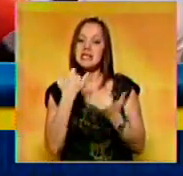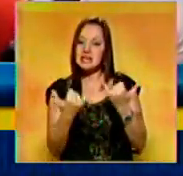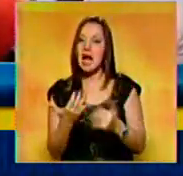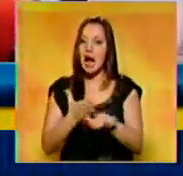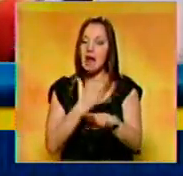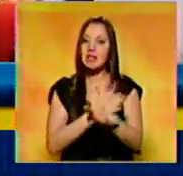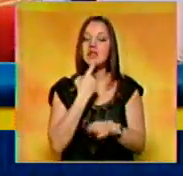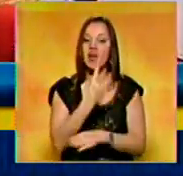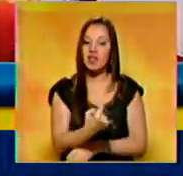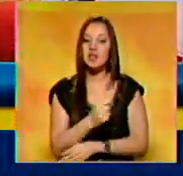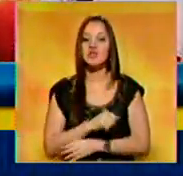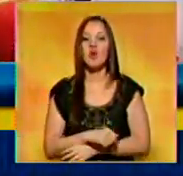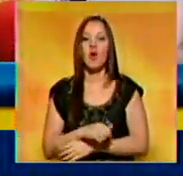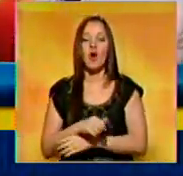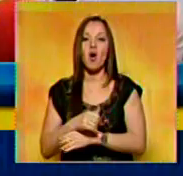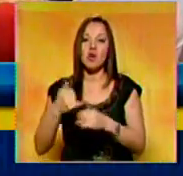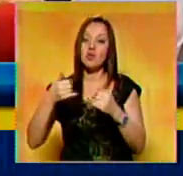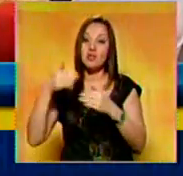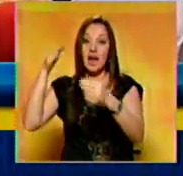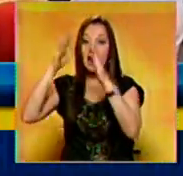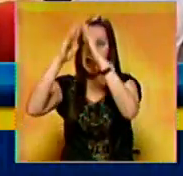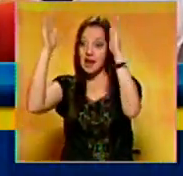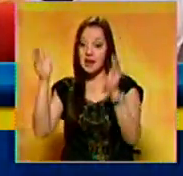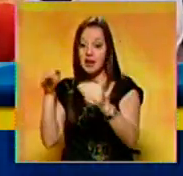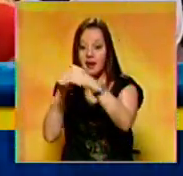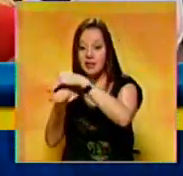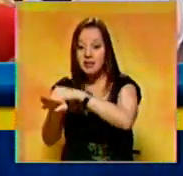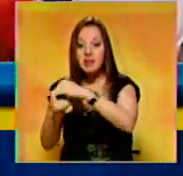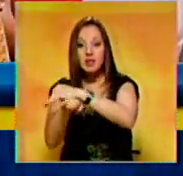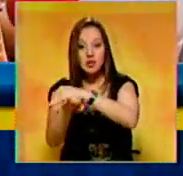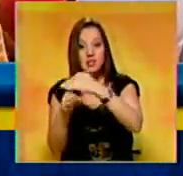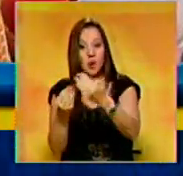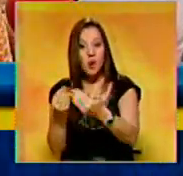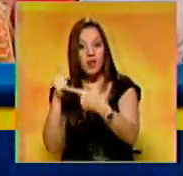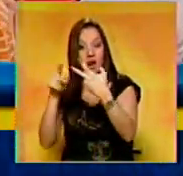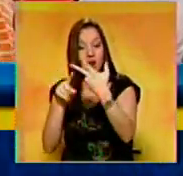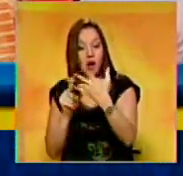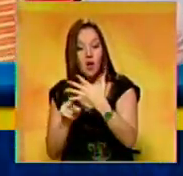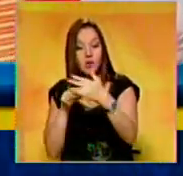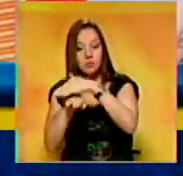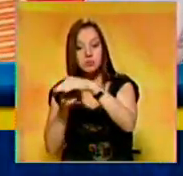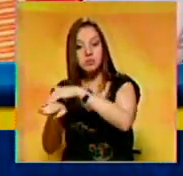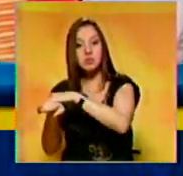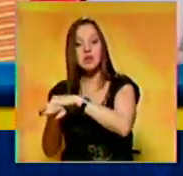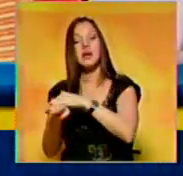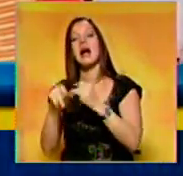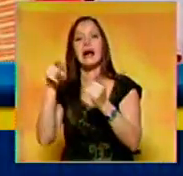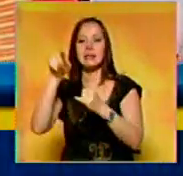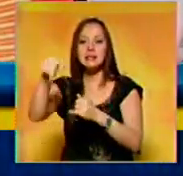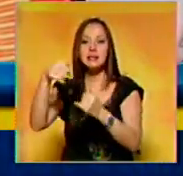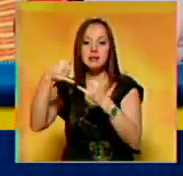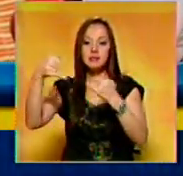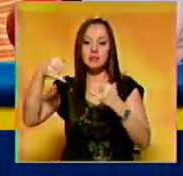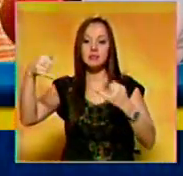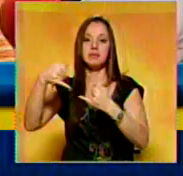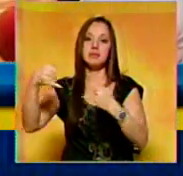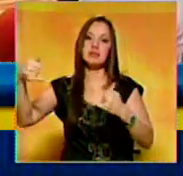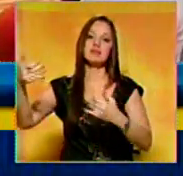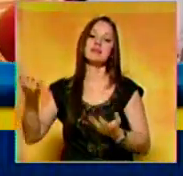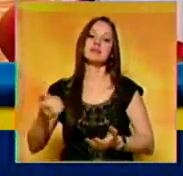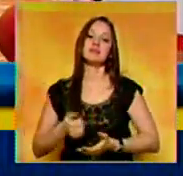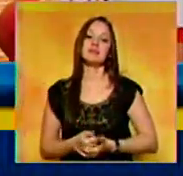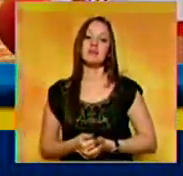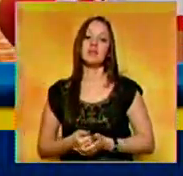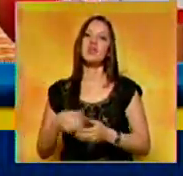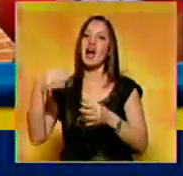hay un cortocircuito en la parte del depósito y ha cargado todas las cuestiones de lo que es la parte de, por la cuestión de